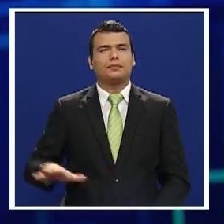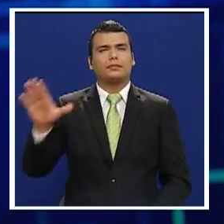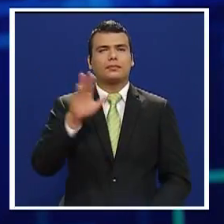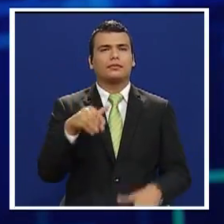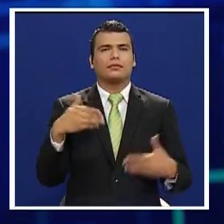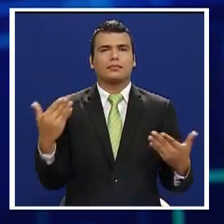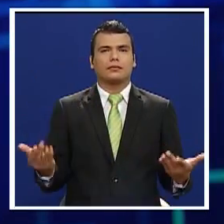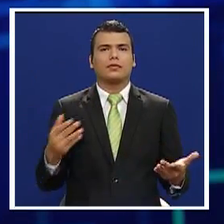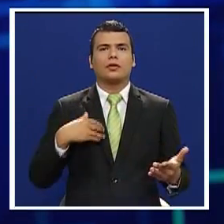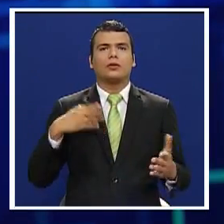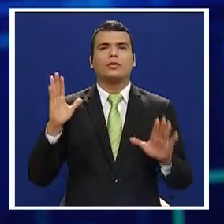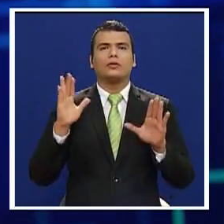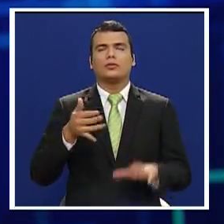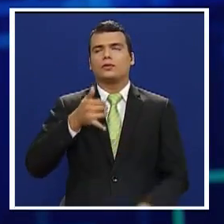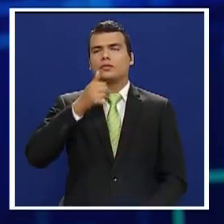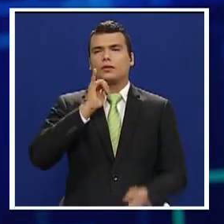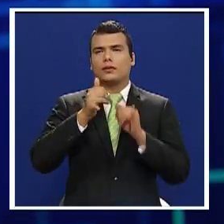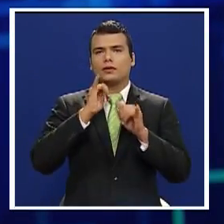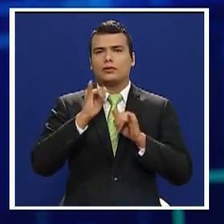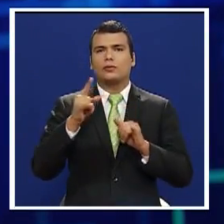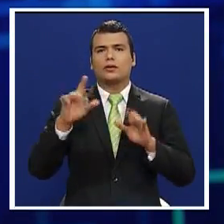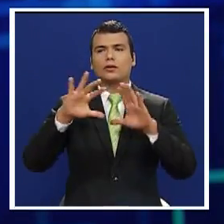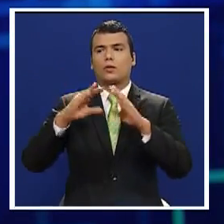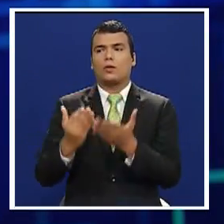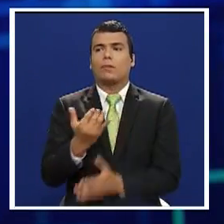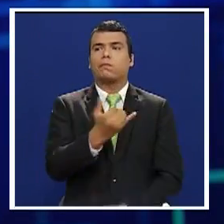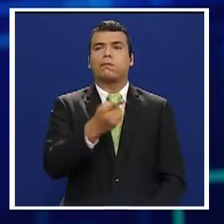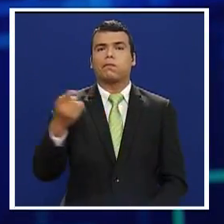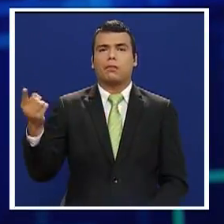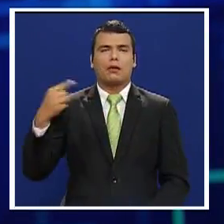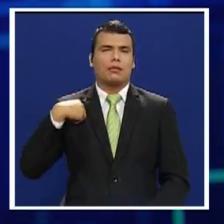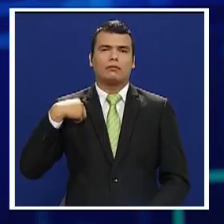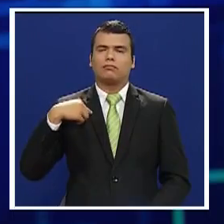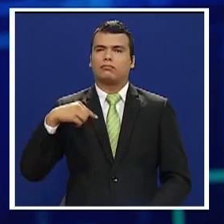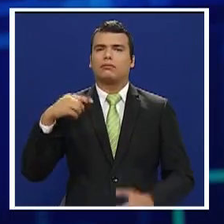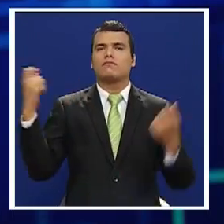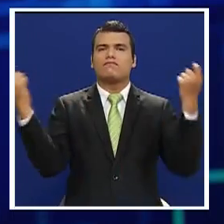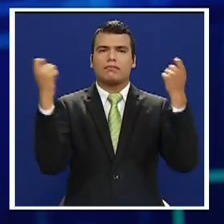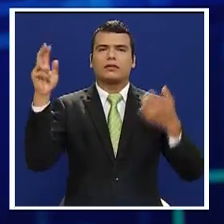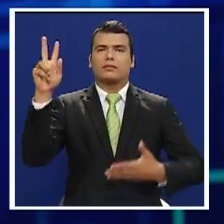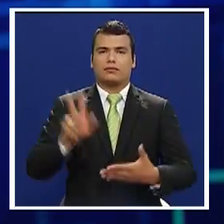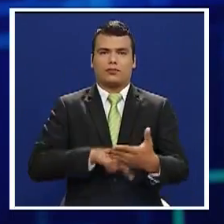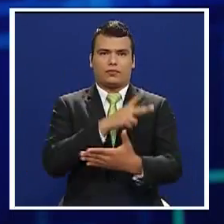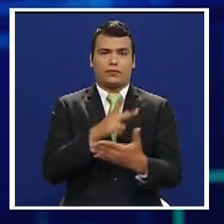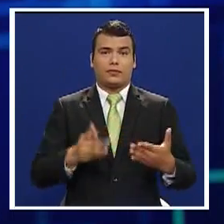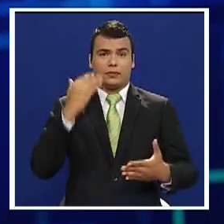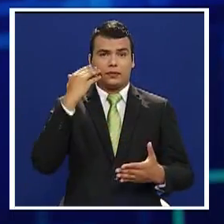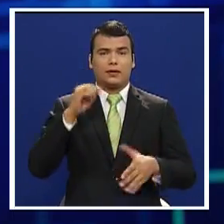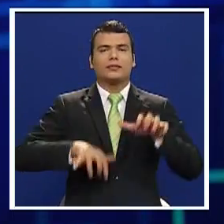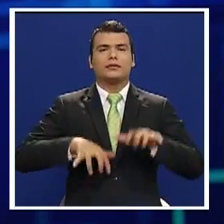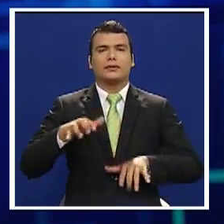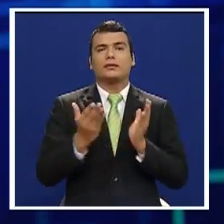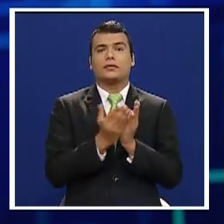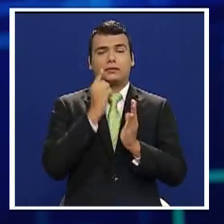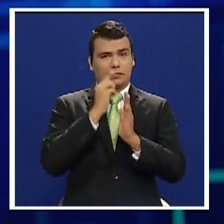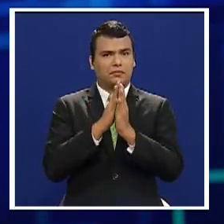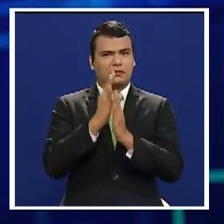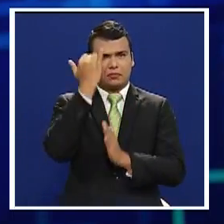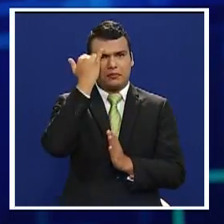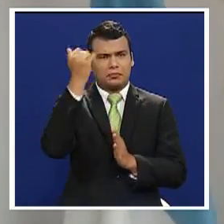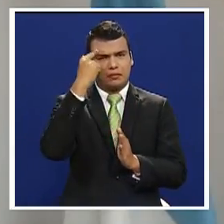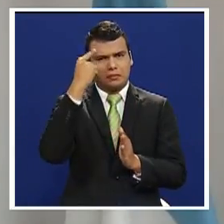avanzan operativos de un grupo élite de la policía al mando del coronel Fernando Murillo, excomandante de la Policía Ovalle, en esta zona del norte de Santander,